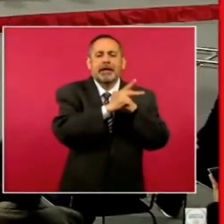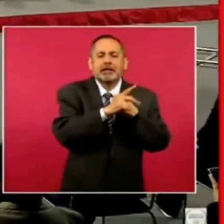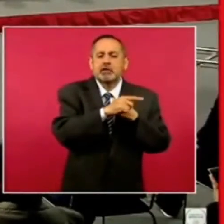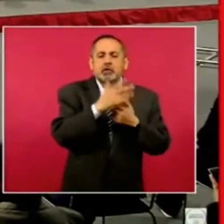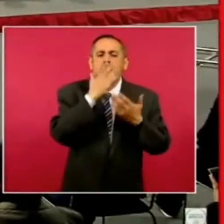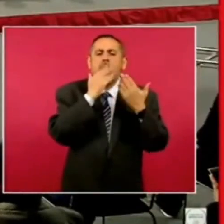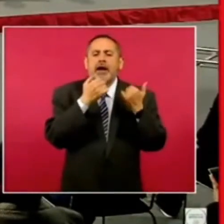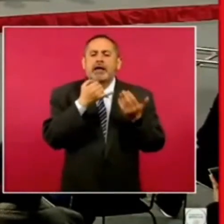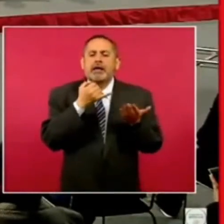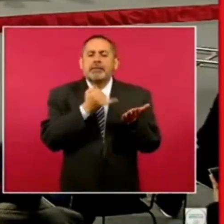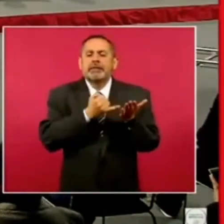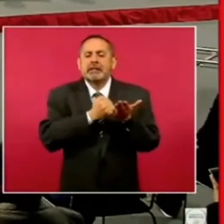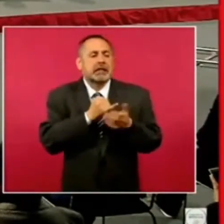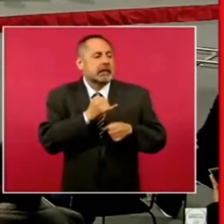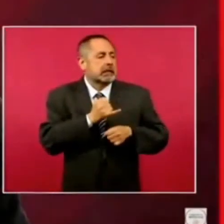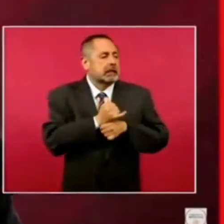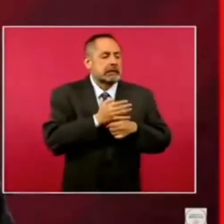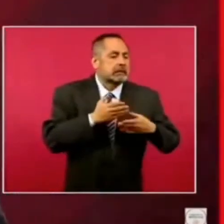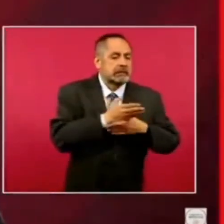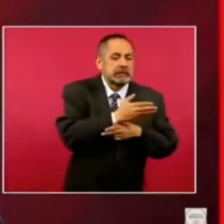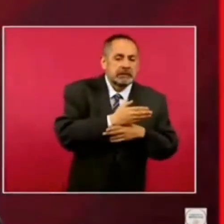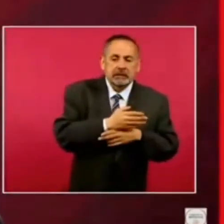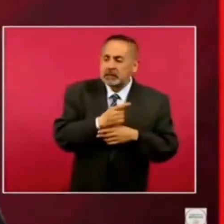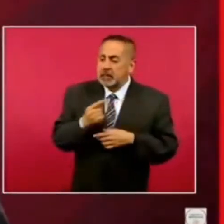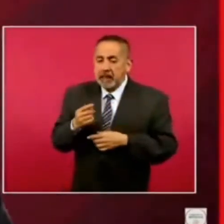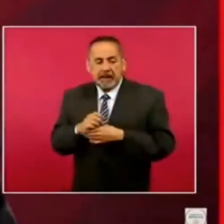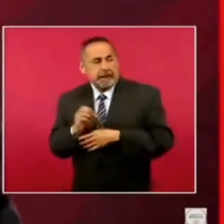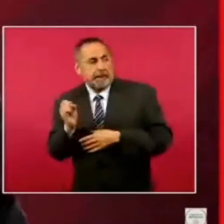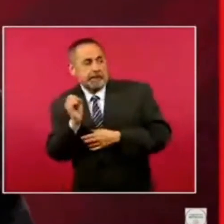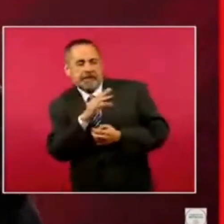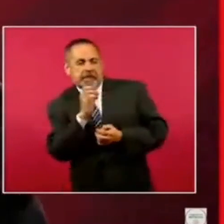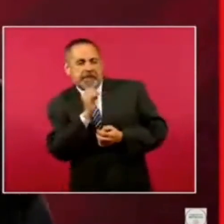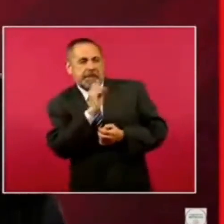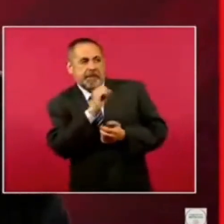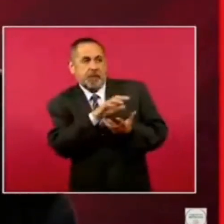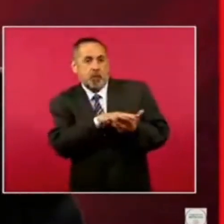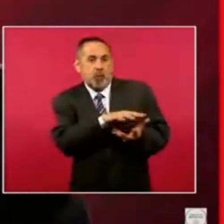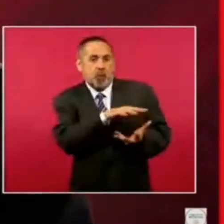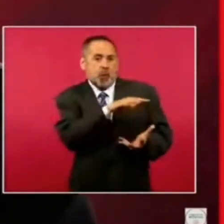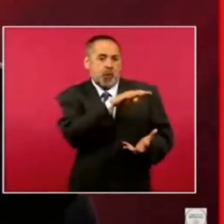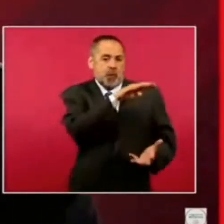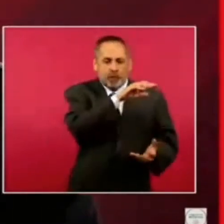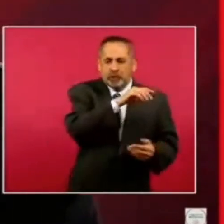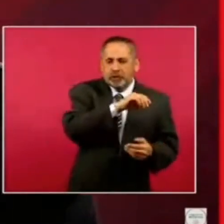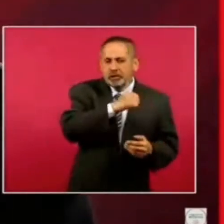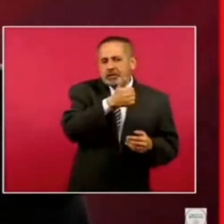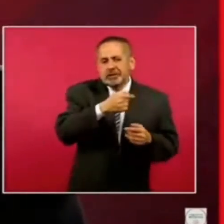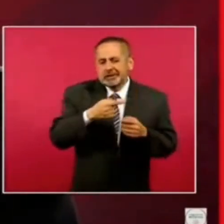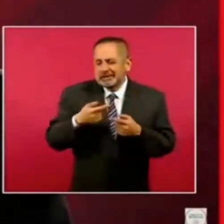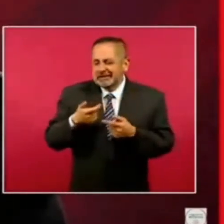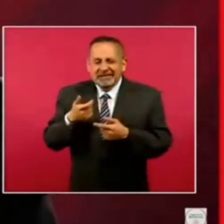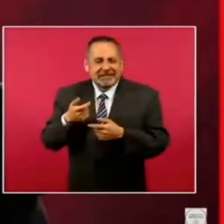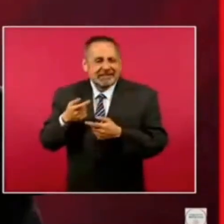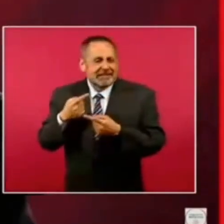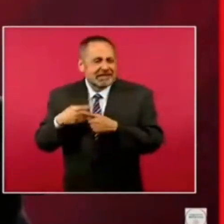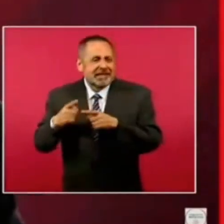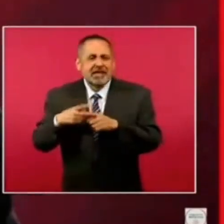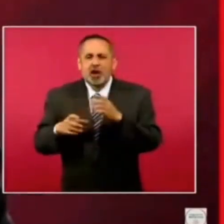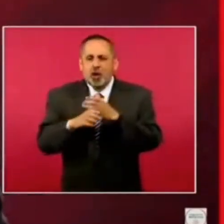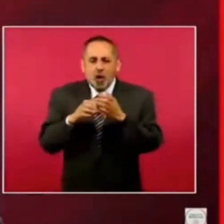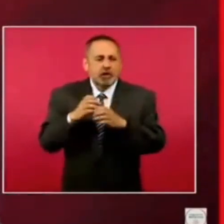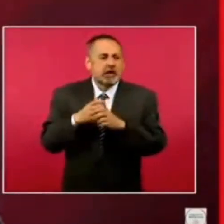y aplicados a la adquisición de bienes muebles e inmuebles, así como otros activos en